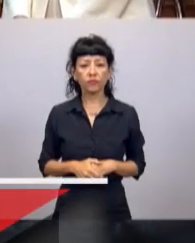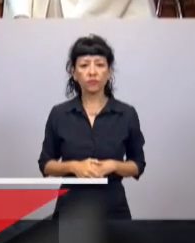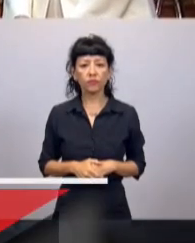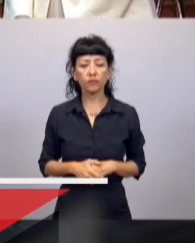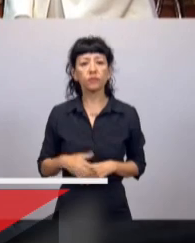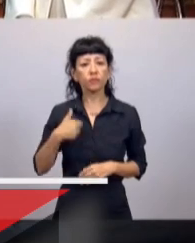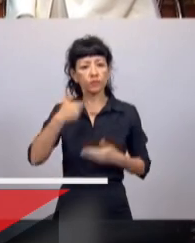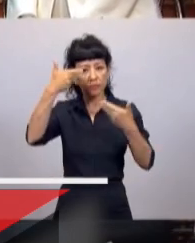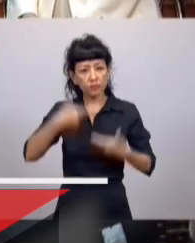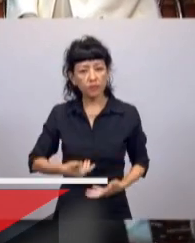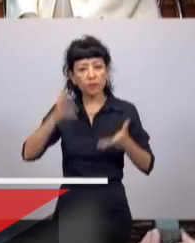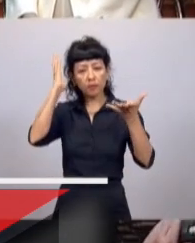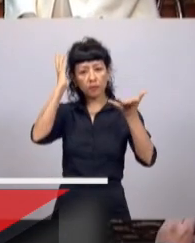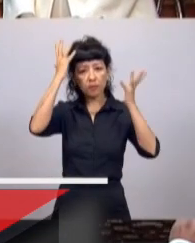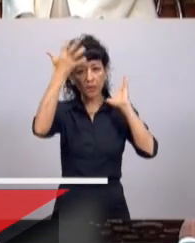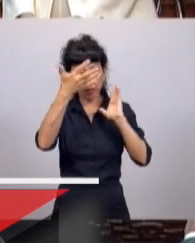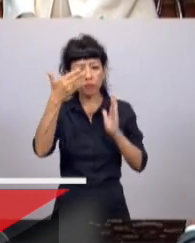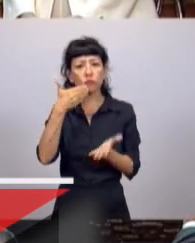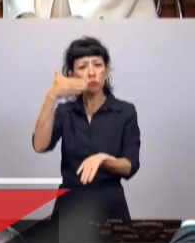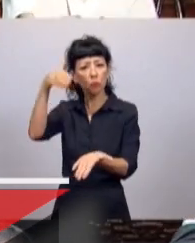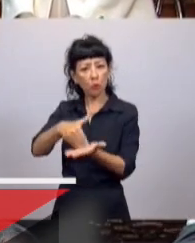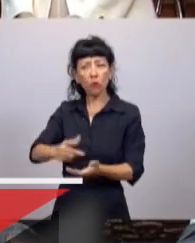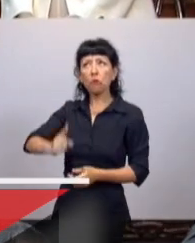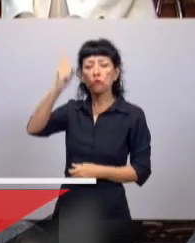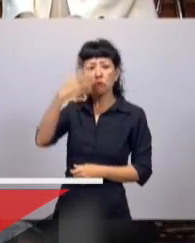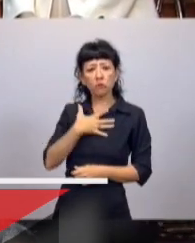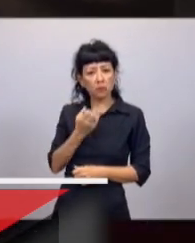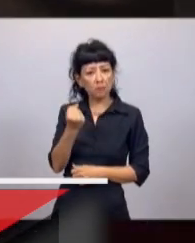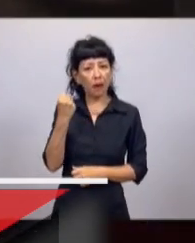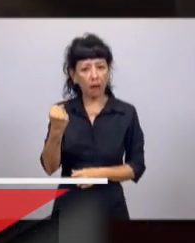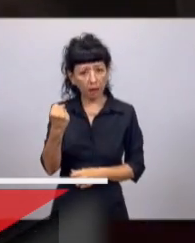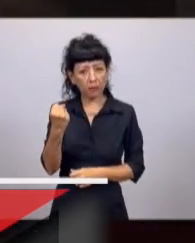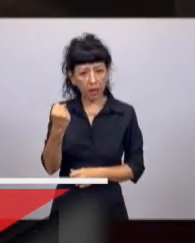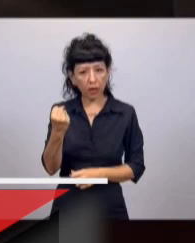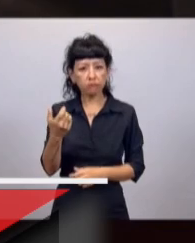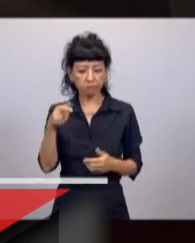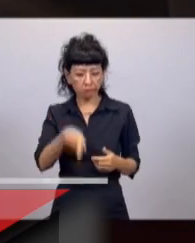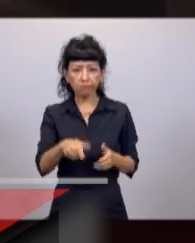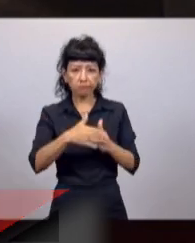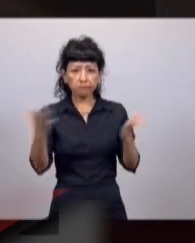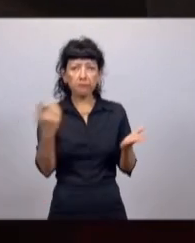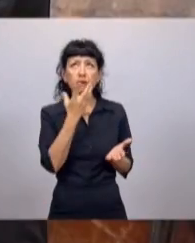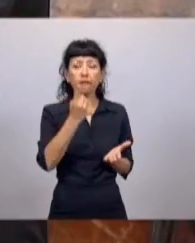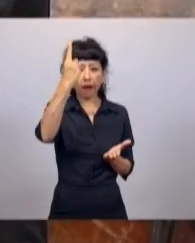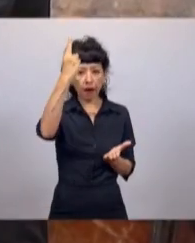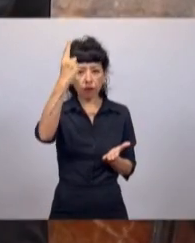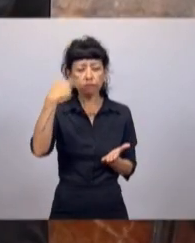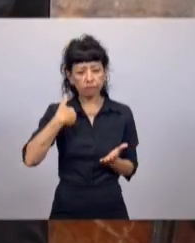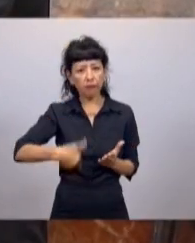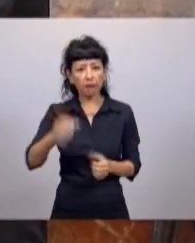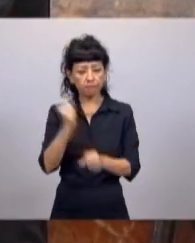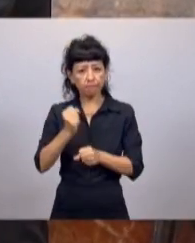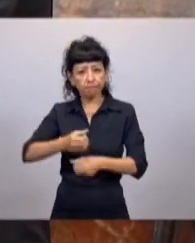kisner juro por Dios y por la patria sobre estos santos evangelios desempeñar con